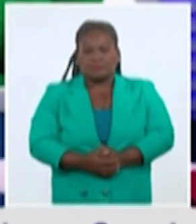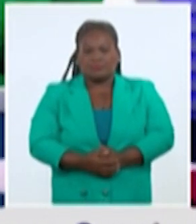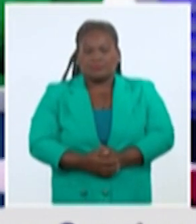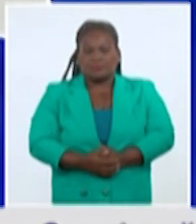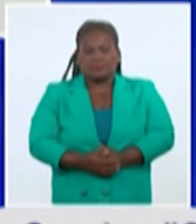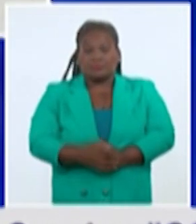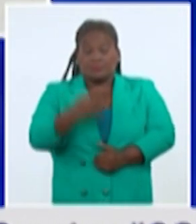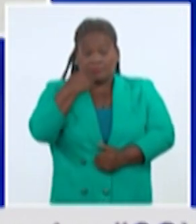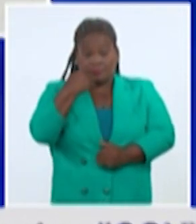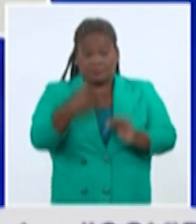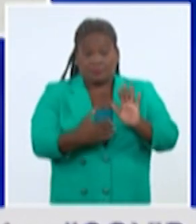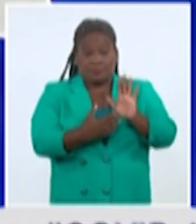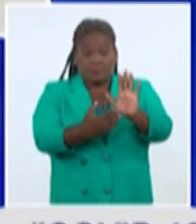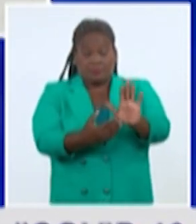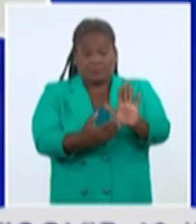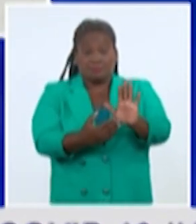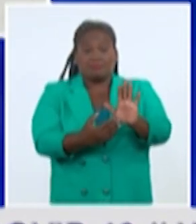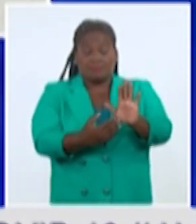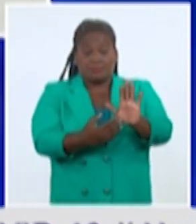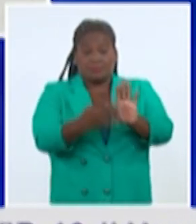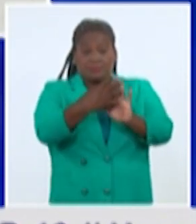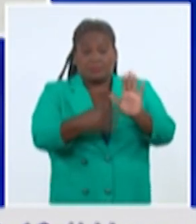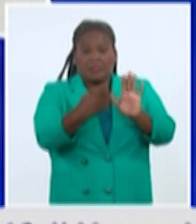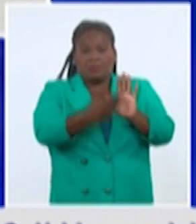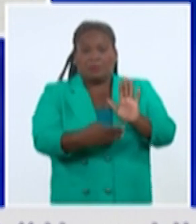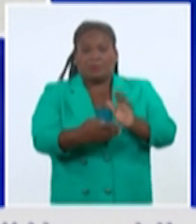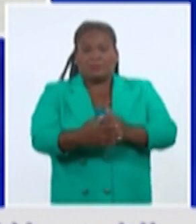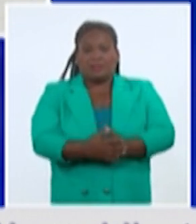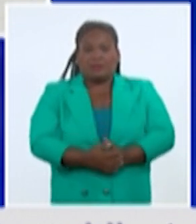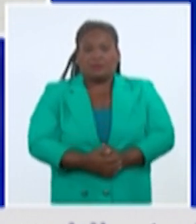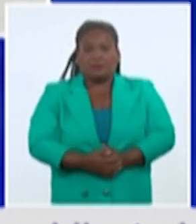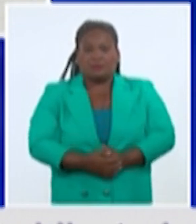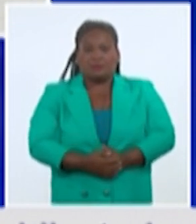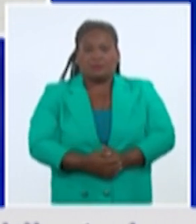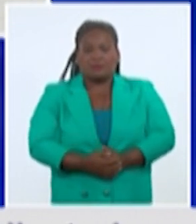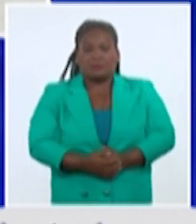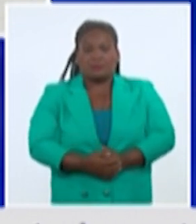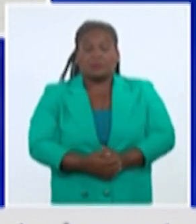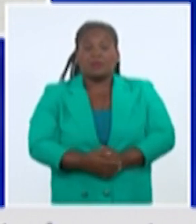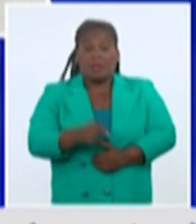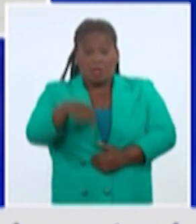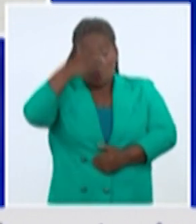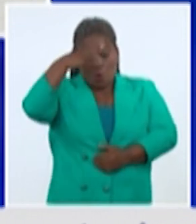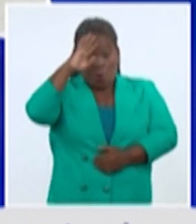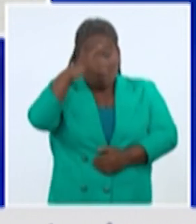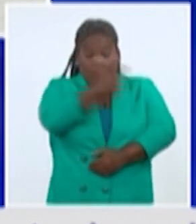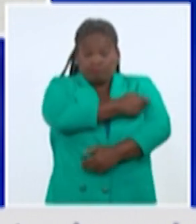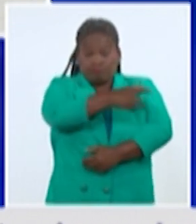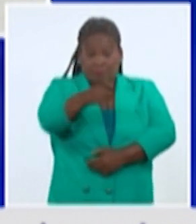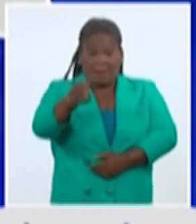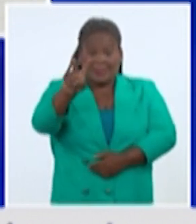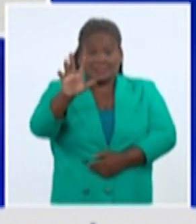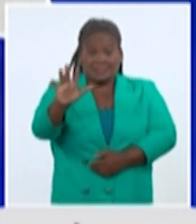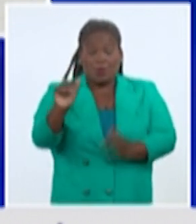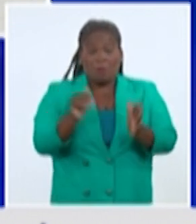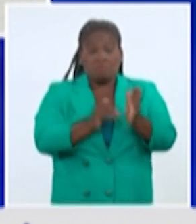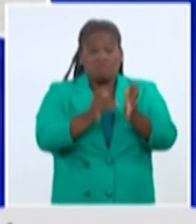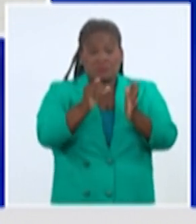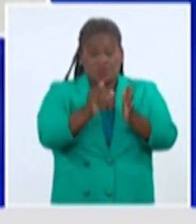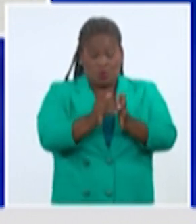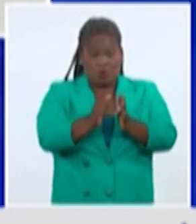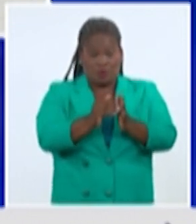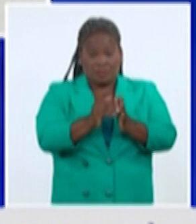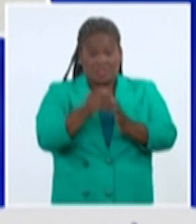muestran la estadística para poder ampliar la información, el país ha aplicado más de 25 millones ya de dosis. Es